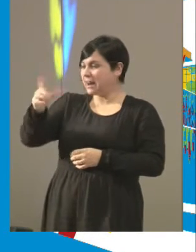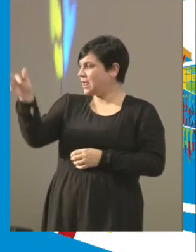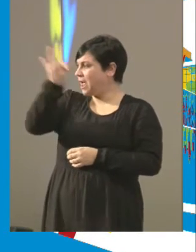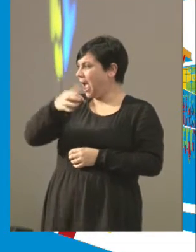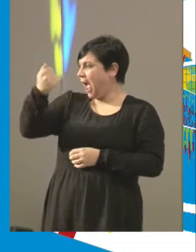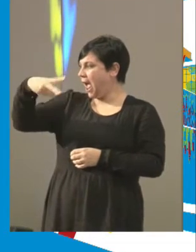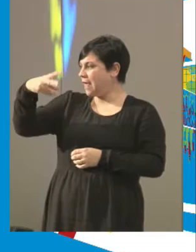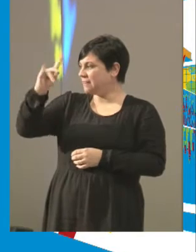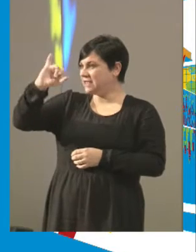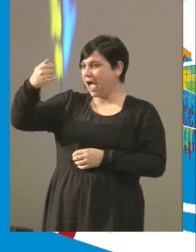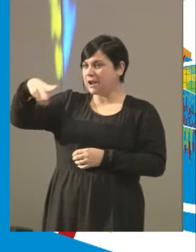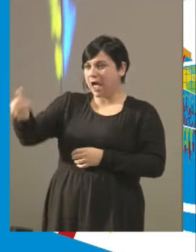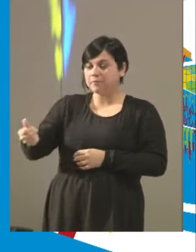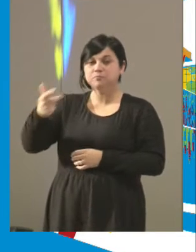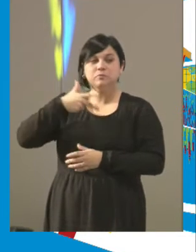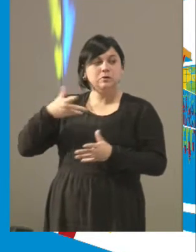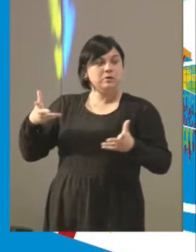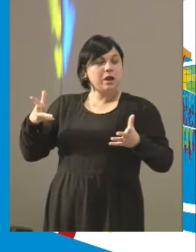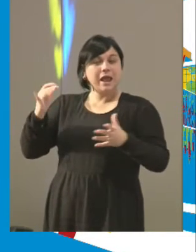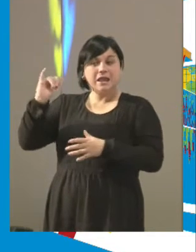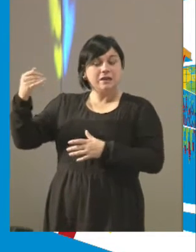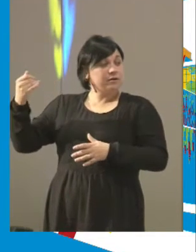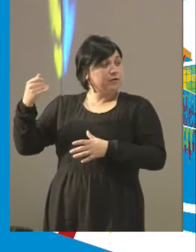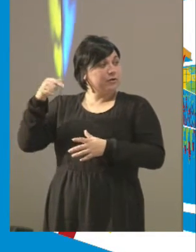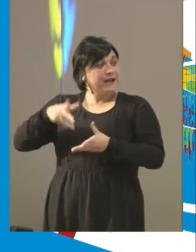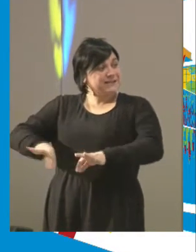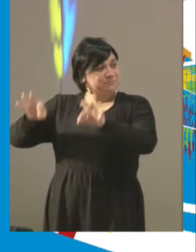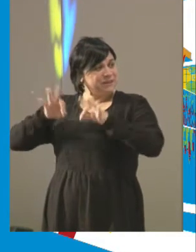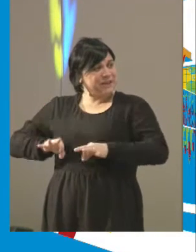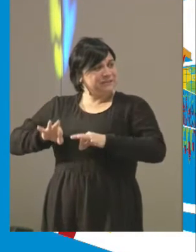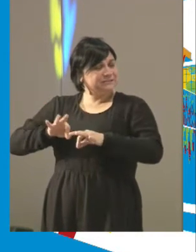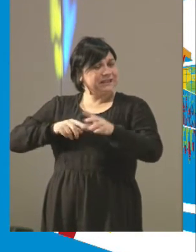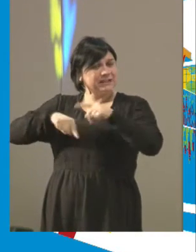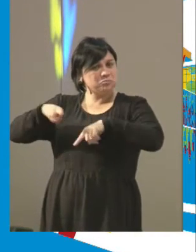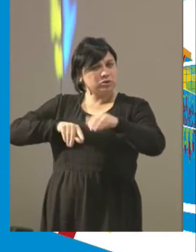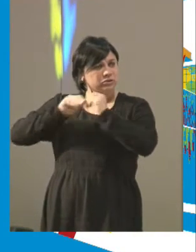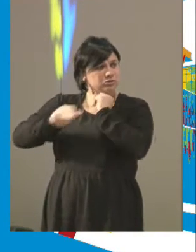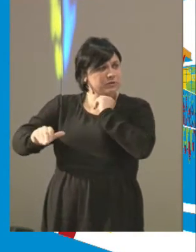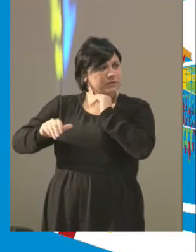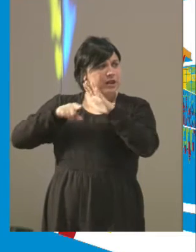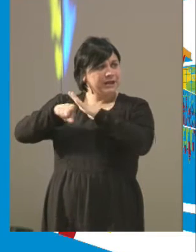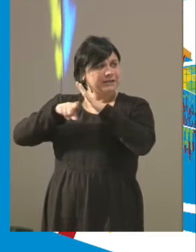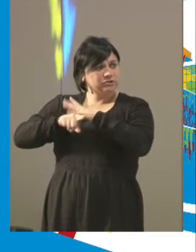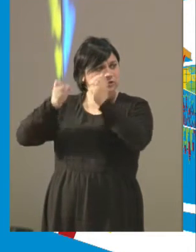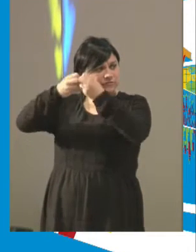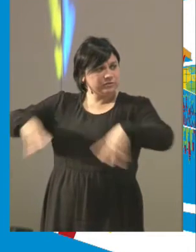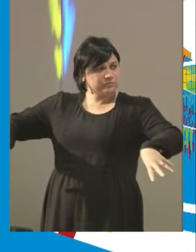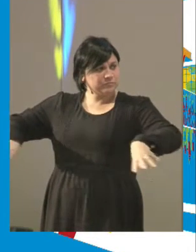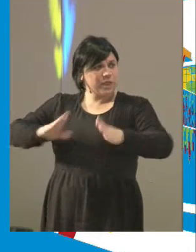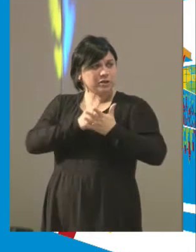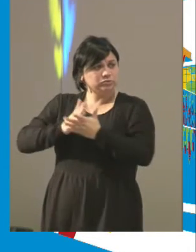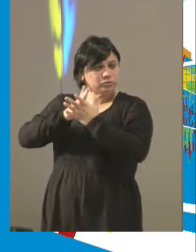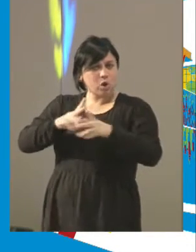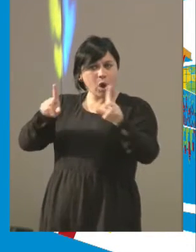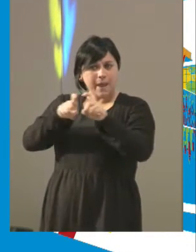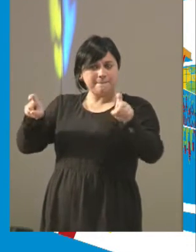Juan Ortiz es ingeniero de Caminos, Canales y Puertos por la UPM, especialista en transporte sostenible y en gestión de infraestructuras, cuenta con estudios empresariales